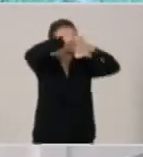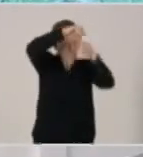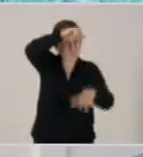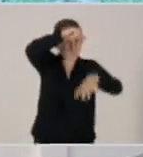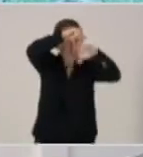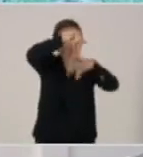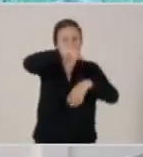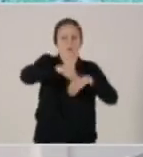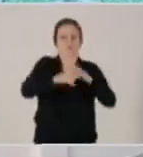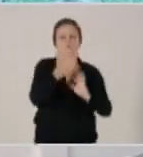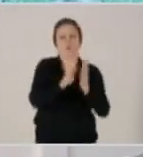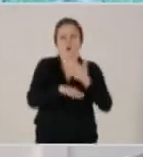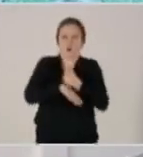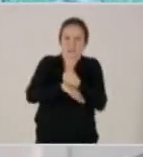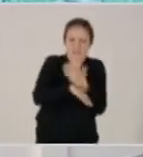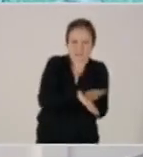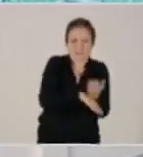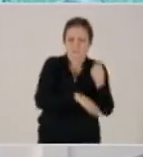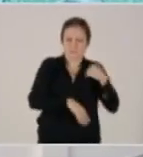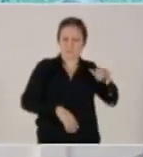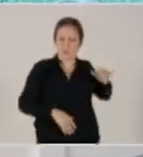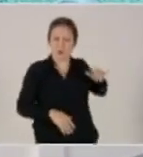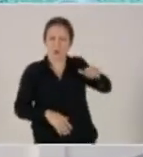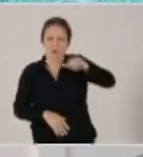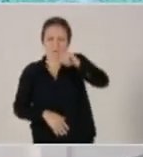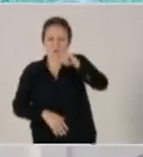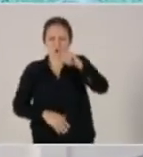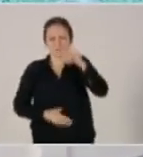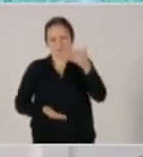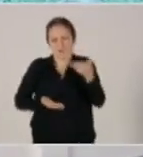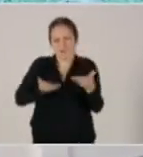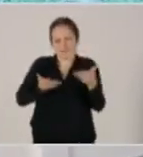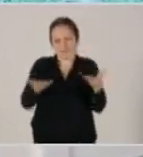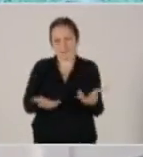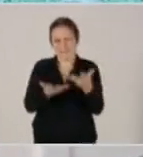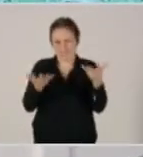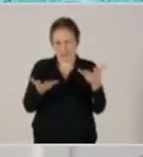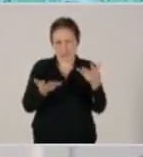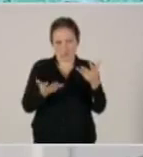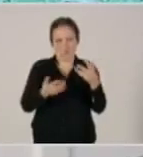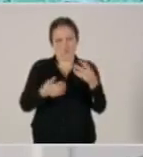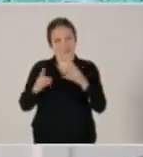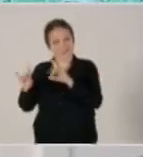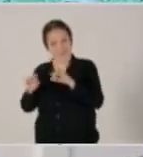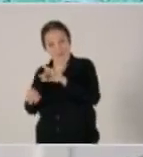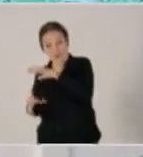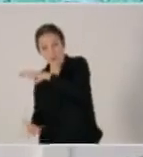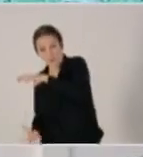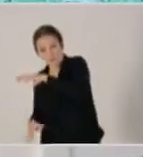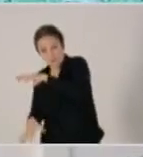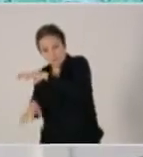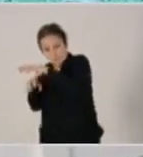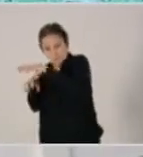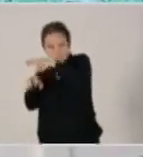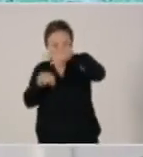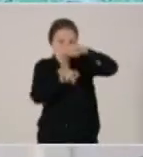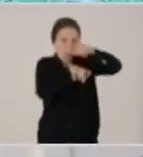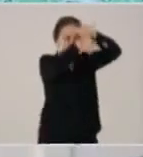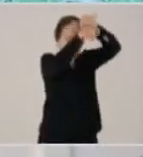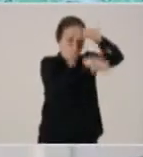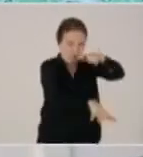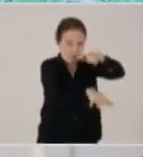con con los airtractor los aviones ligeros de carga en tierra para intentar conseguir que en el caso en